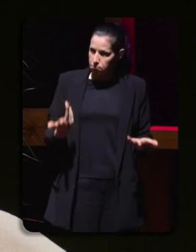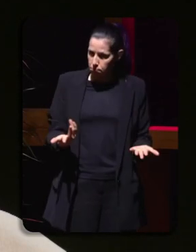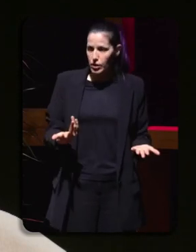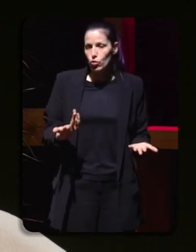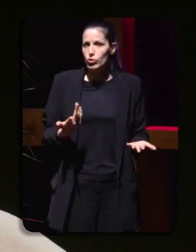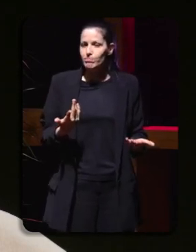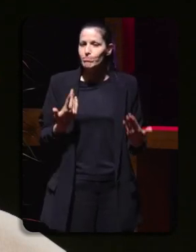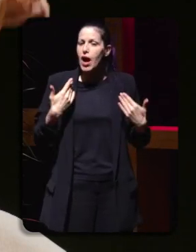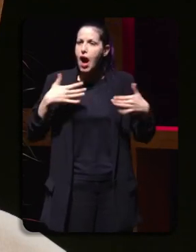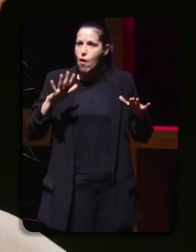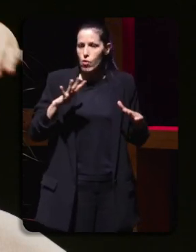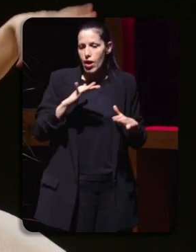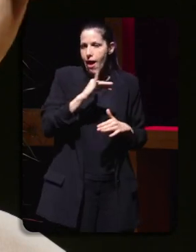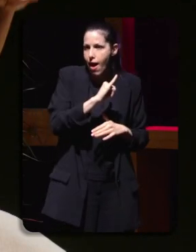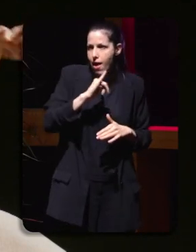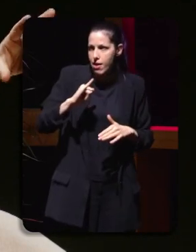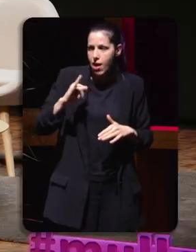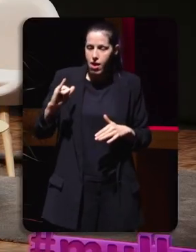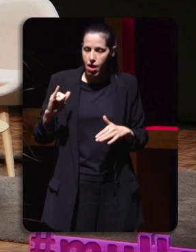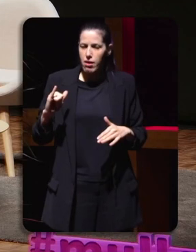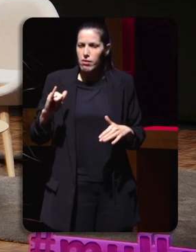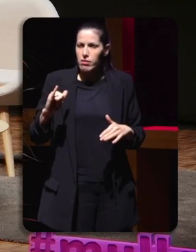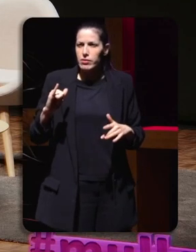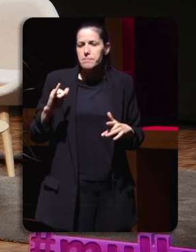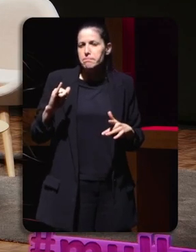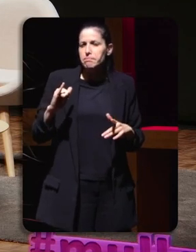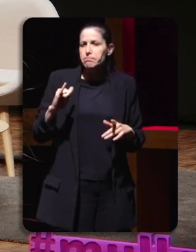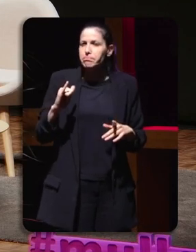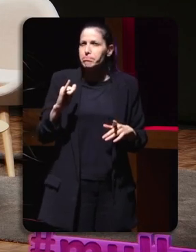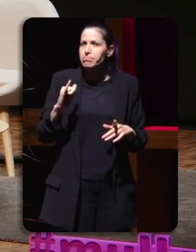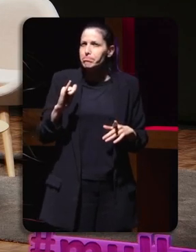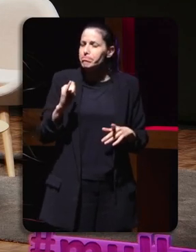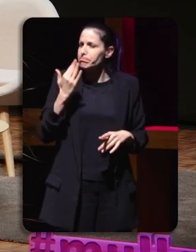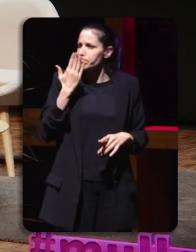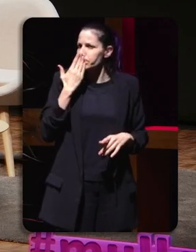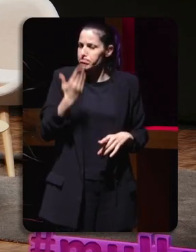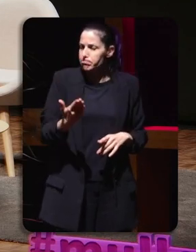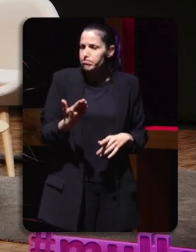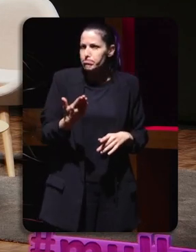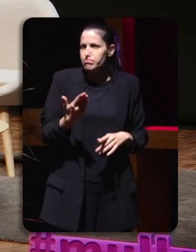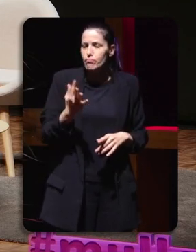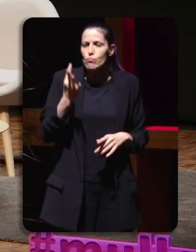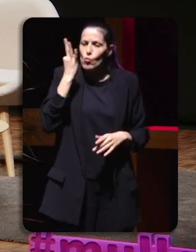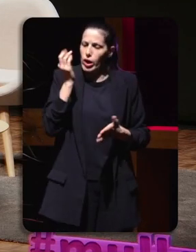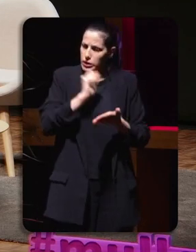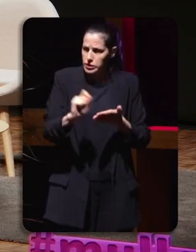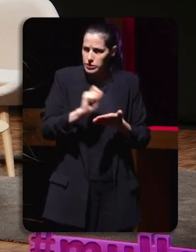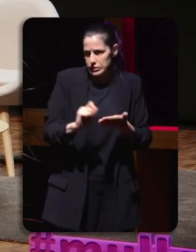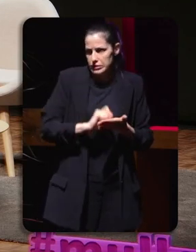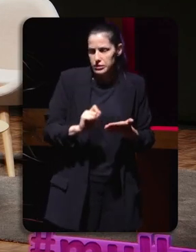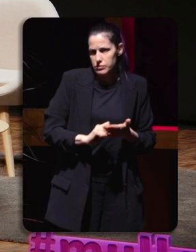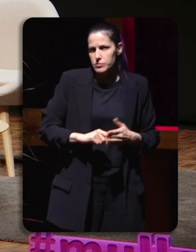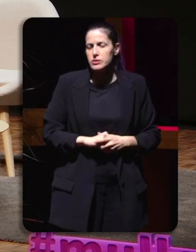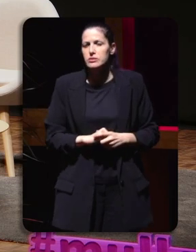de que muchas veces se nos haya ocultado no leído o demás Pero lo cierto es que escribíamos ahora bien